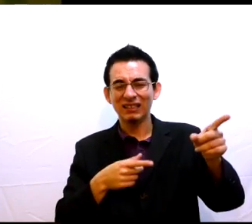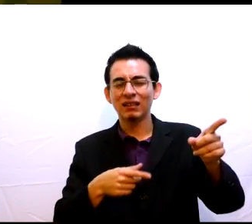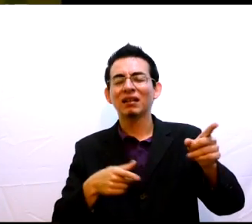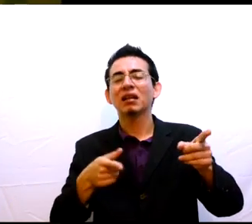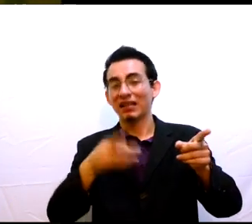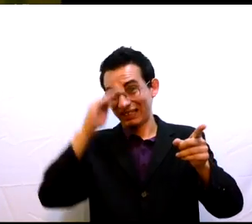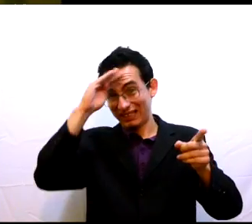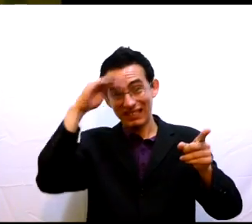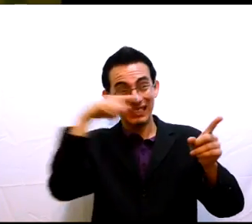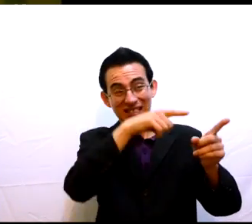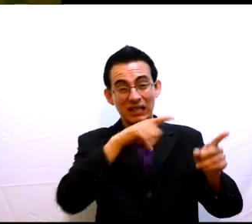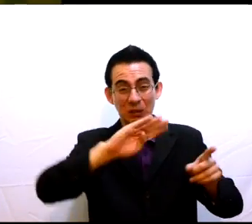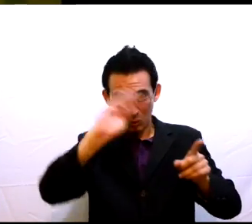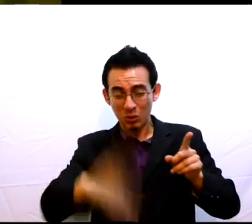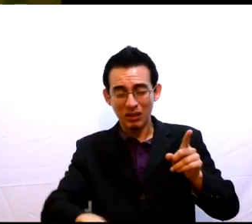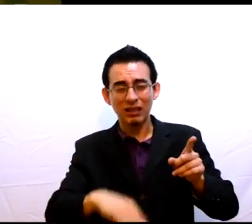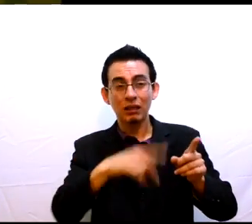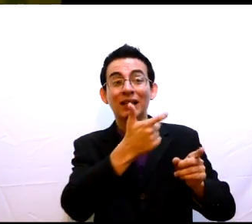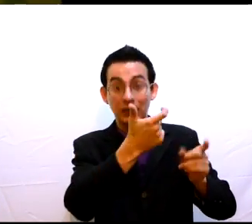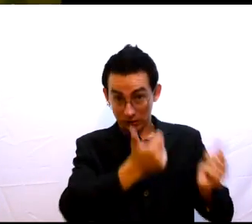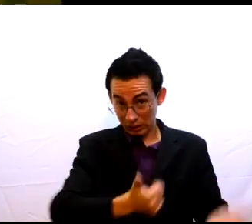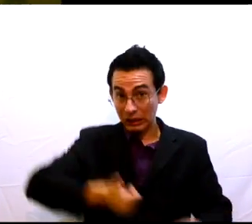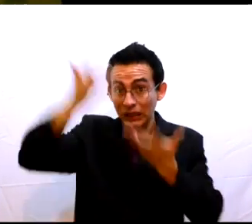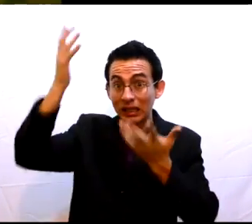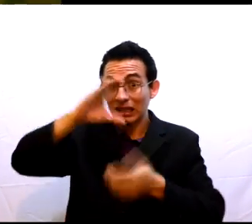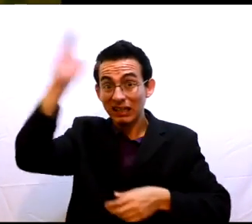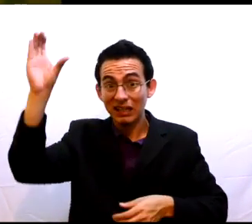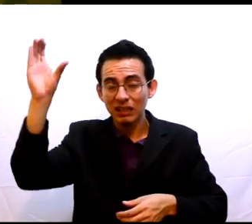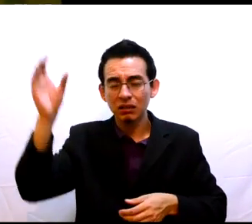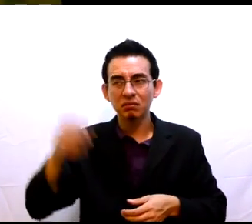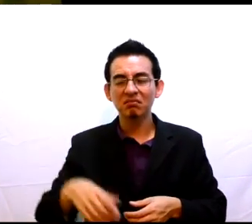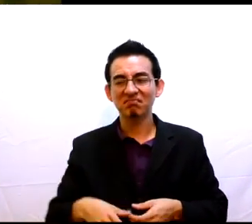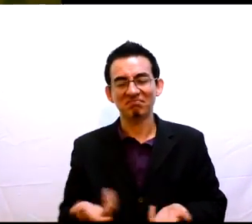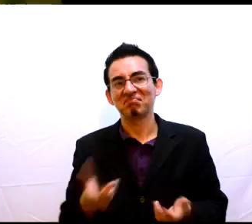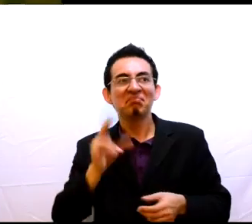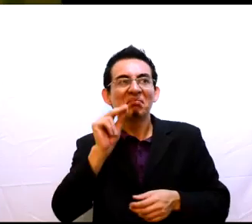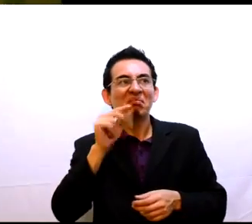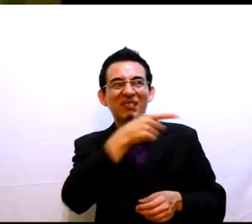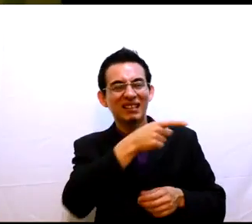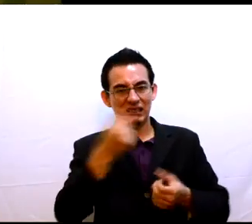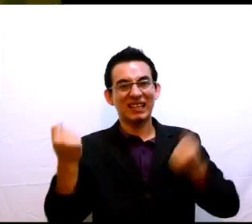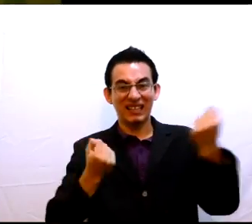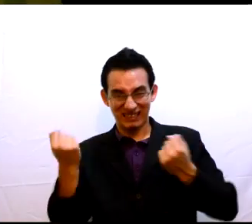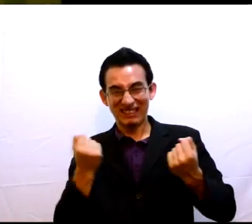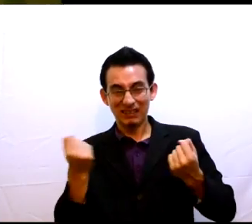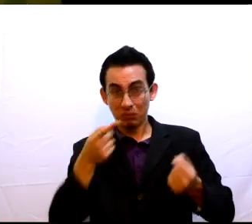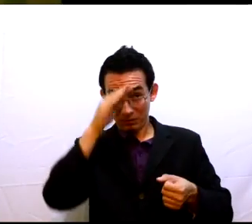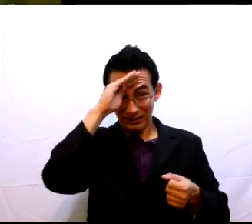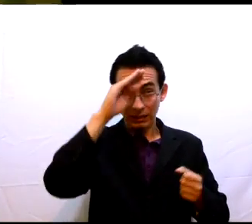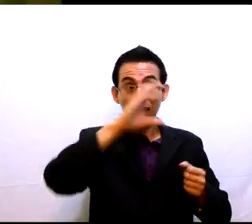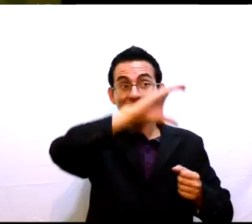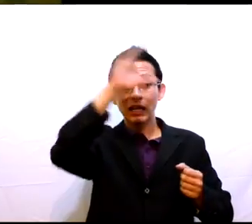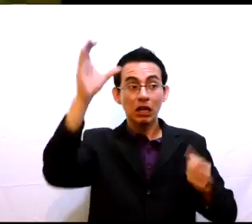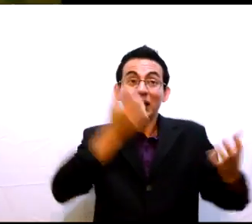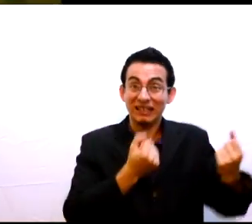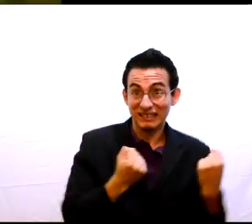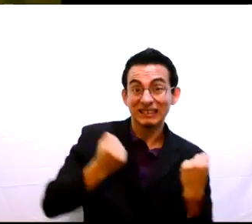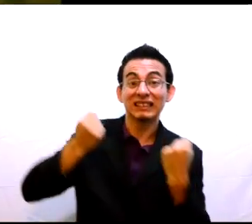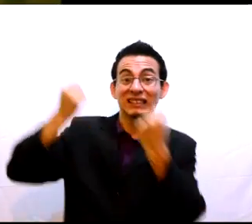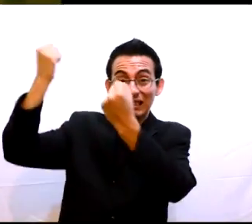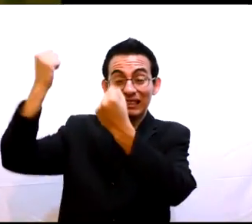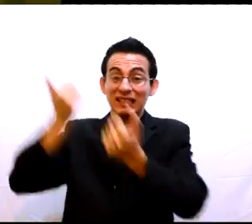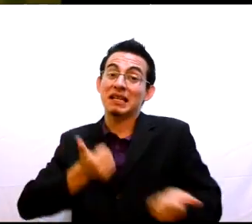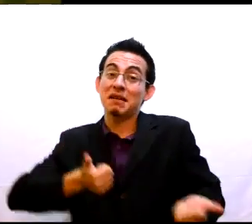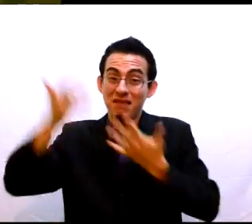lleva de todo lo de él cuánto lleva ahí con él nada pues nada lleva a sus carros sus casas va todo lleno de